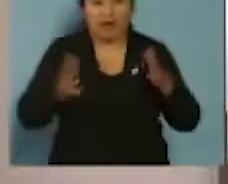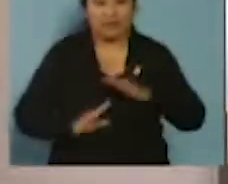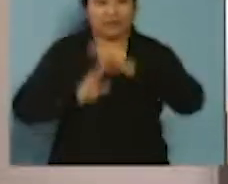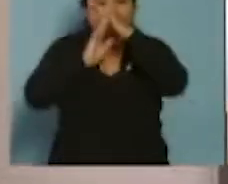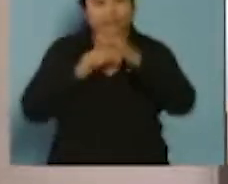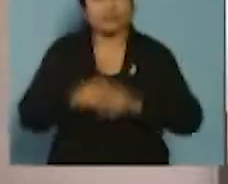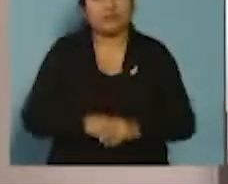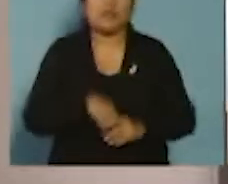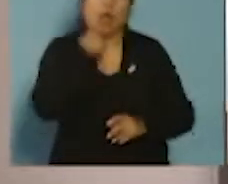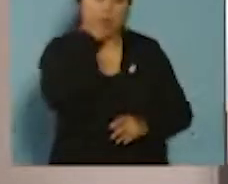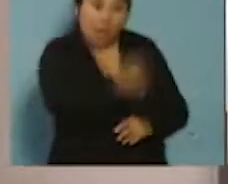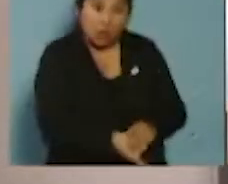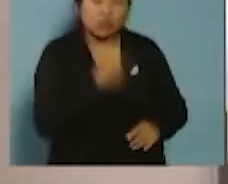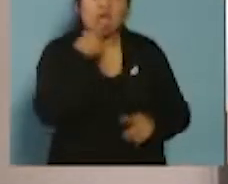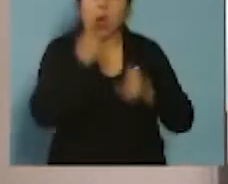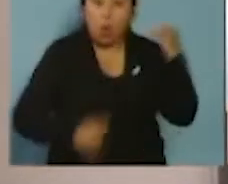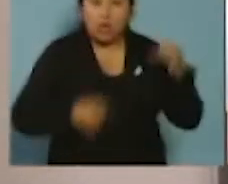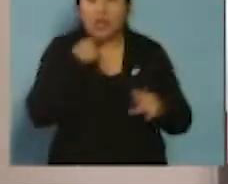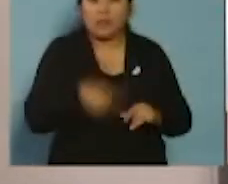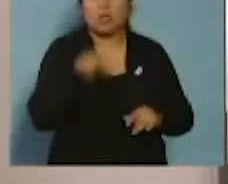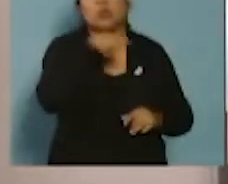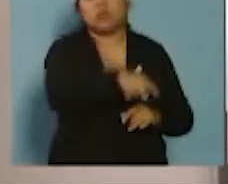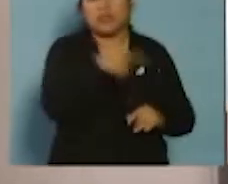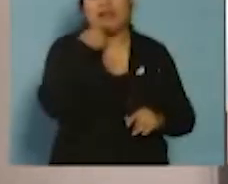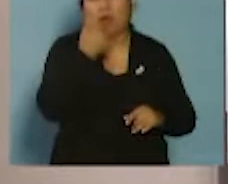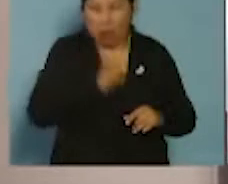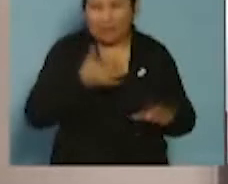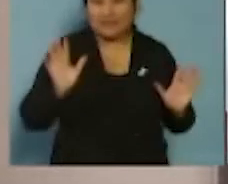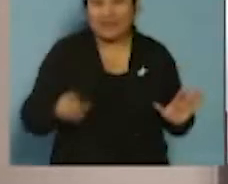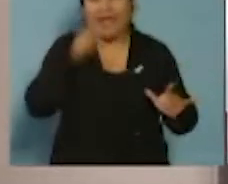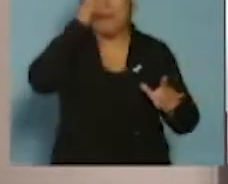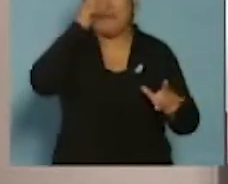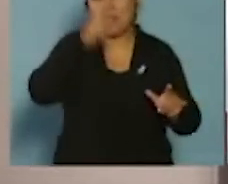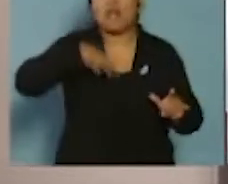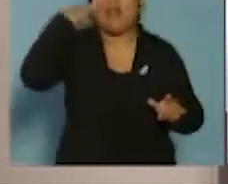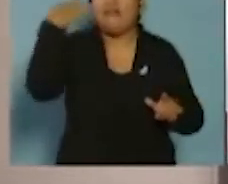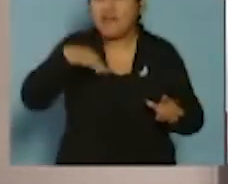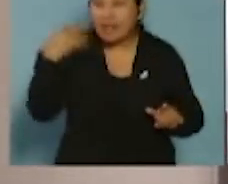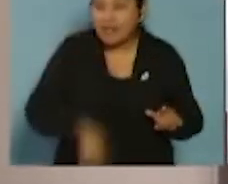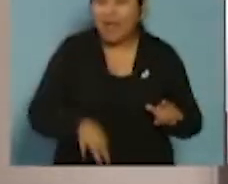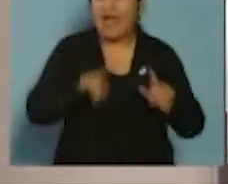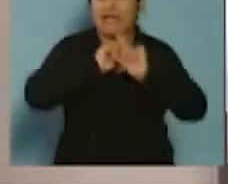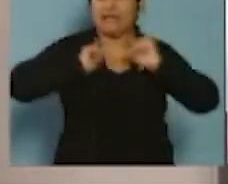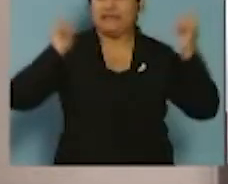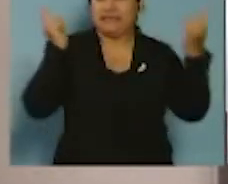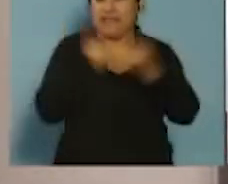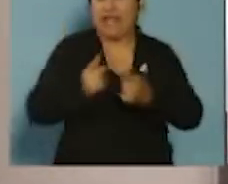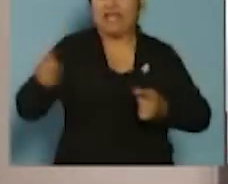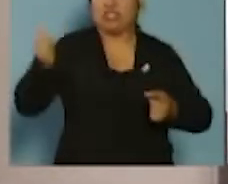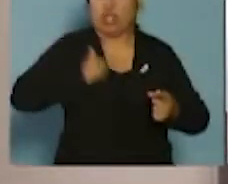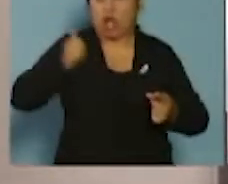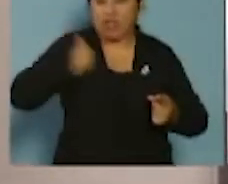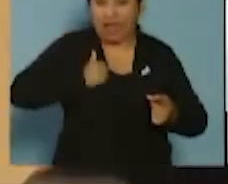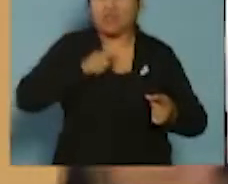correcto o incorrecto es cierto que el cuartel de belgrano estaba donde actualmente tenemos nuestra escuela de verano